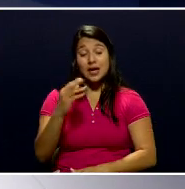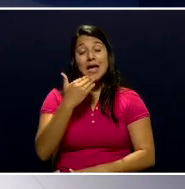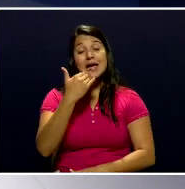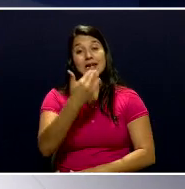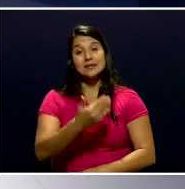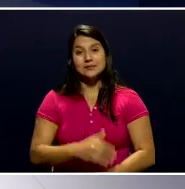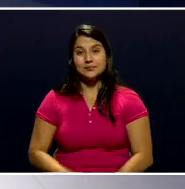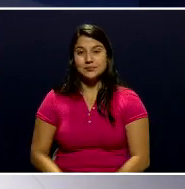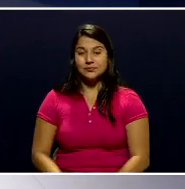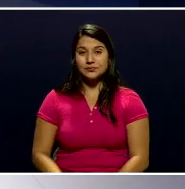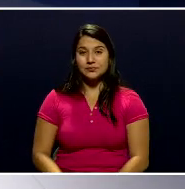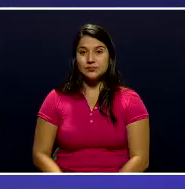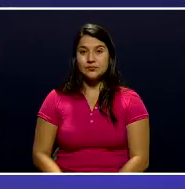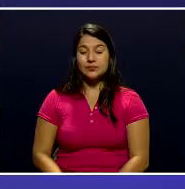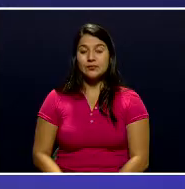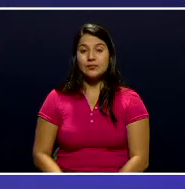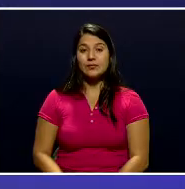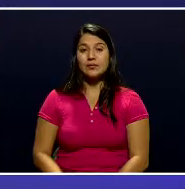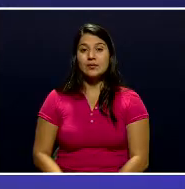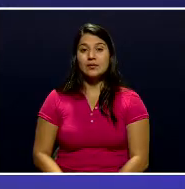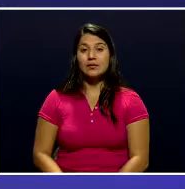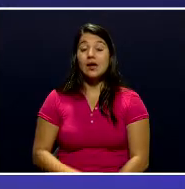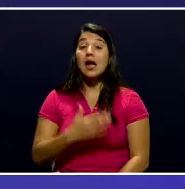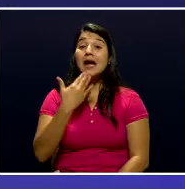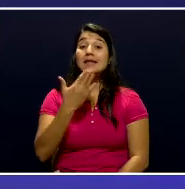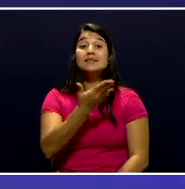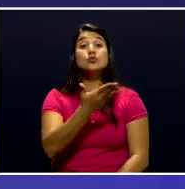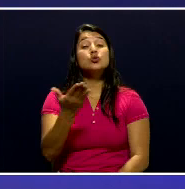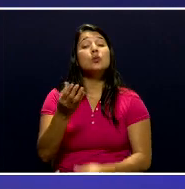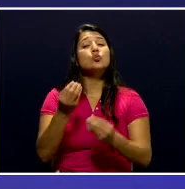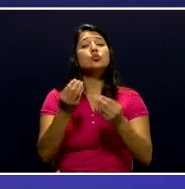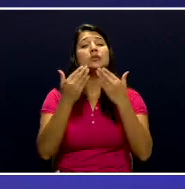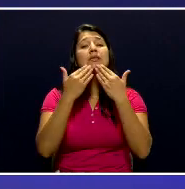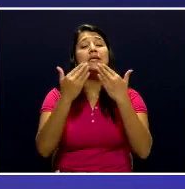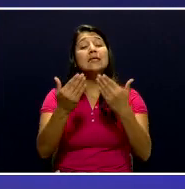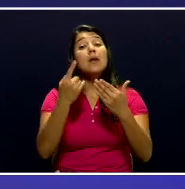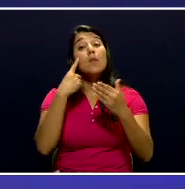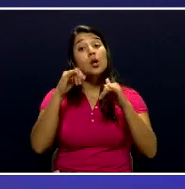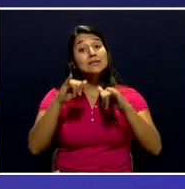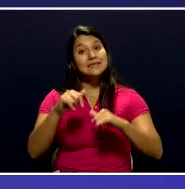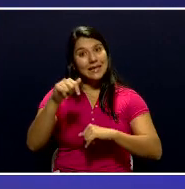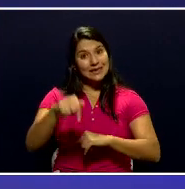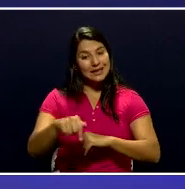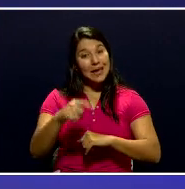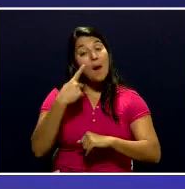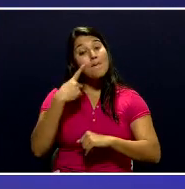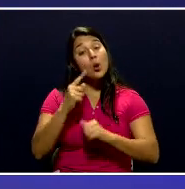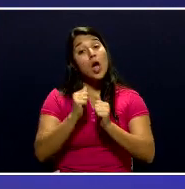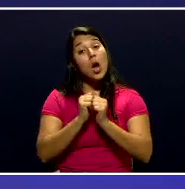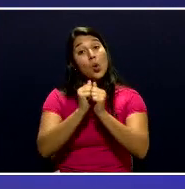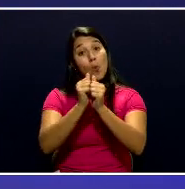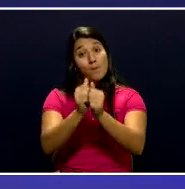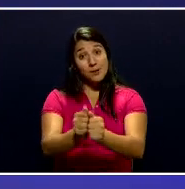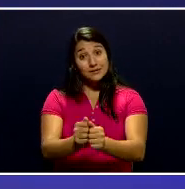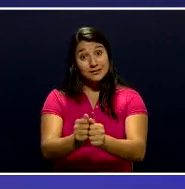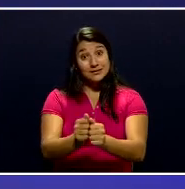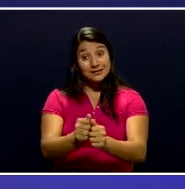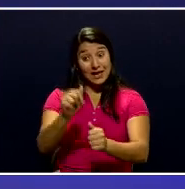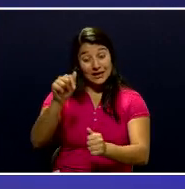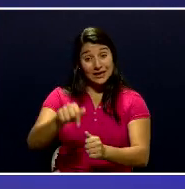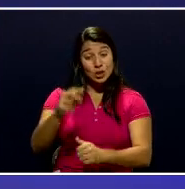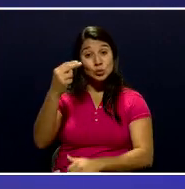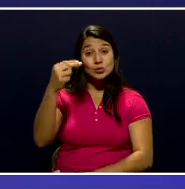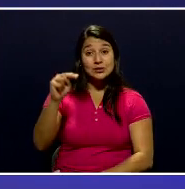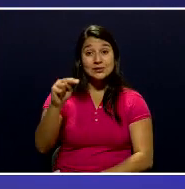usted. Y a ustedes, muchísimas gracias por estar ahí, por acompañarnos en estas jornadas